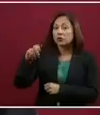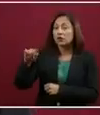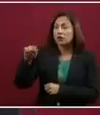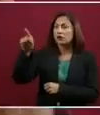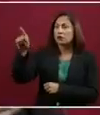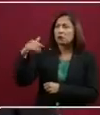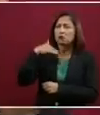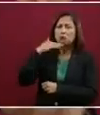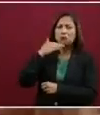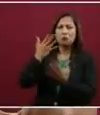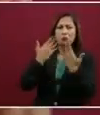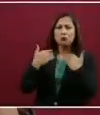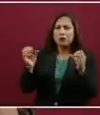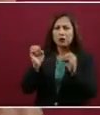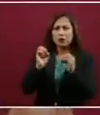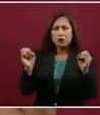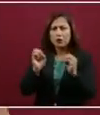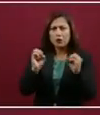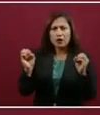cuesta trabajo